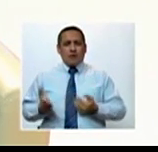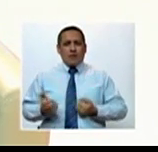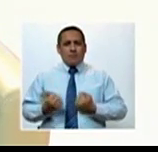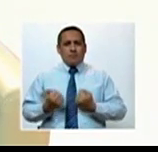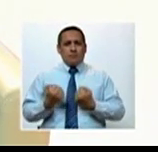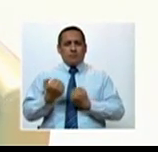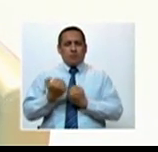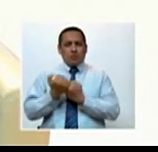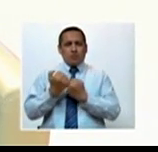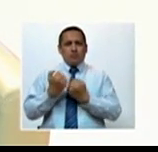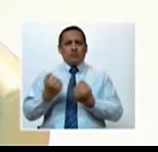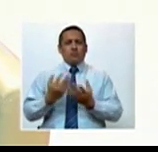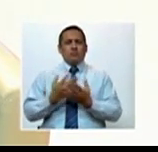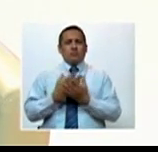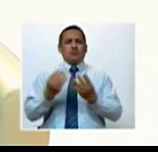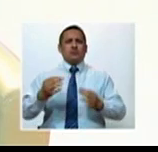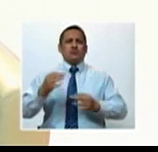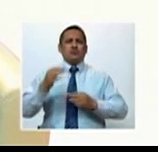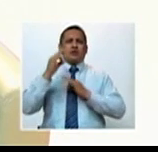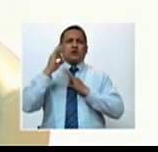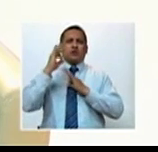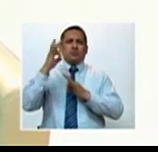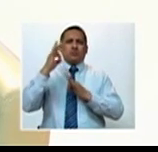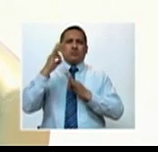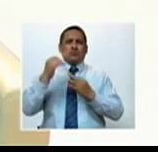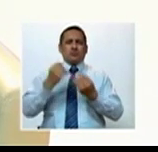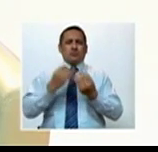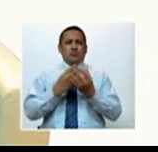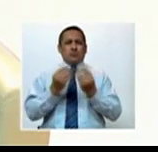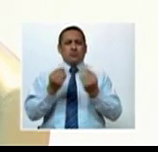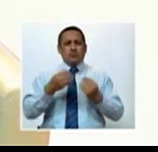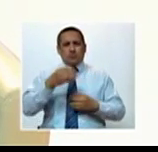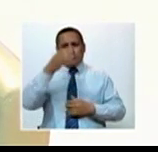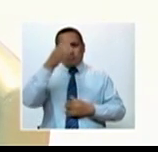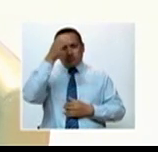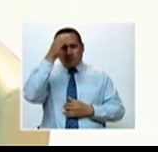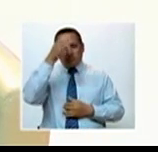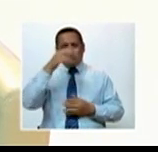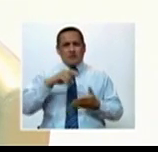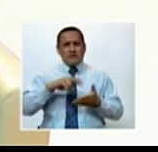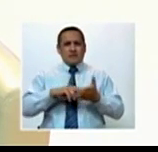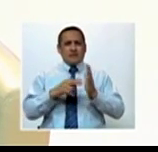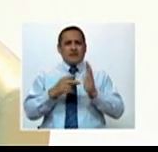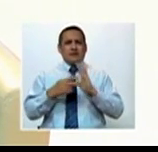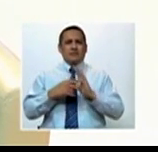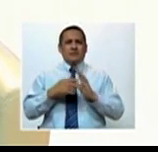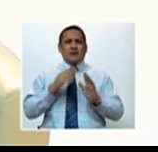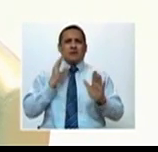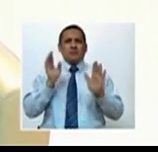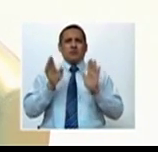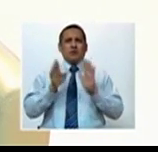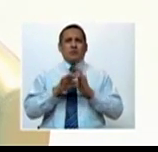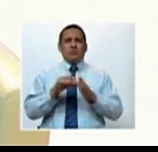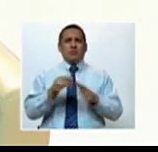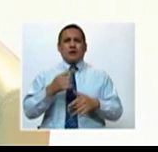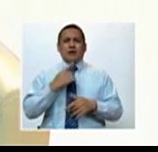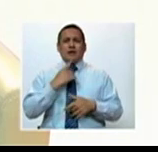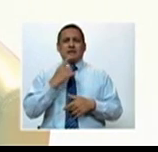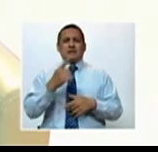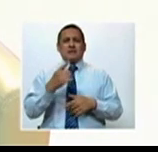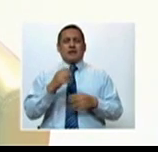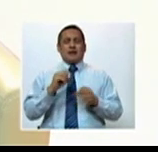los discursos científicos en cuanto a que está más o